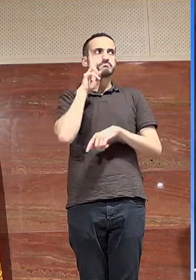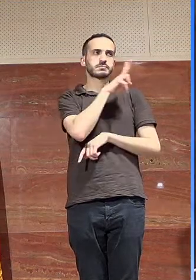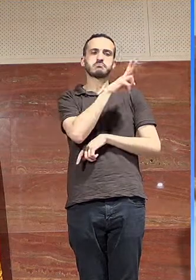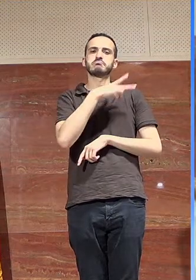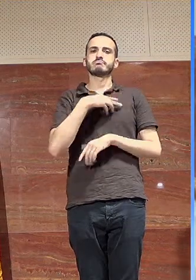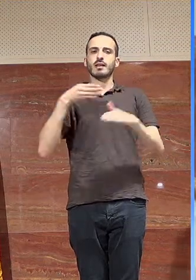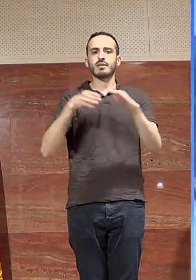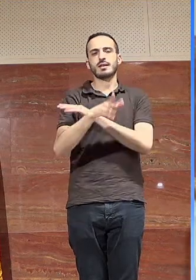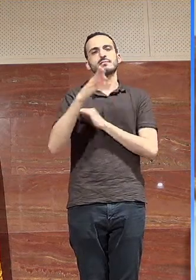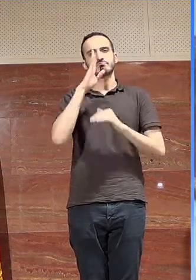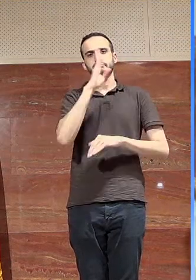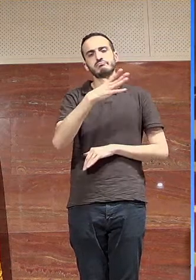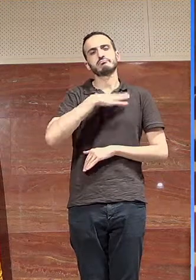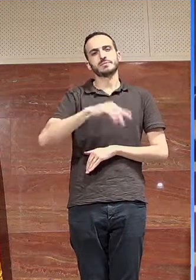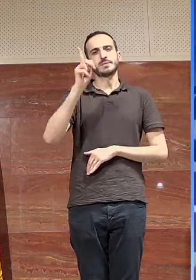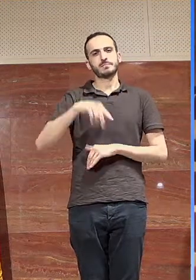Muchas gracias.